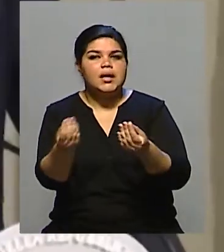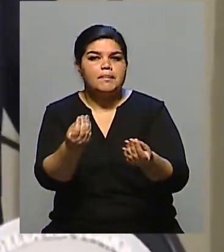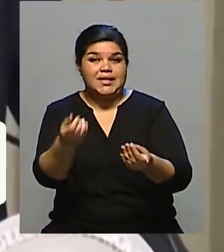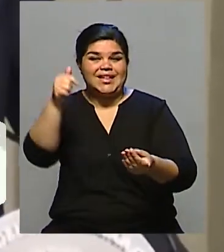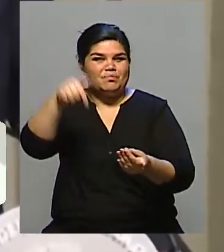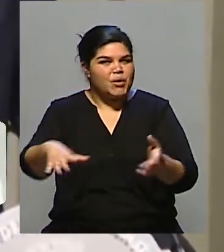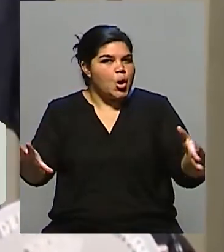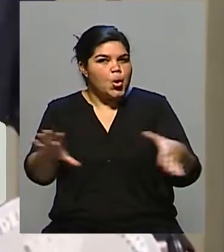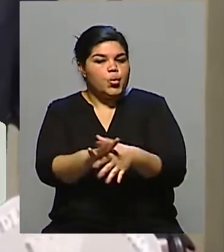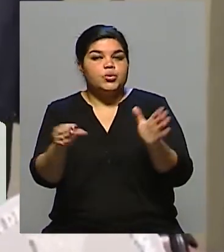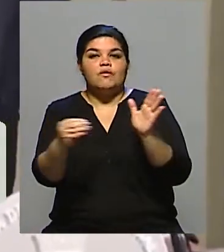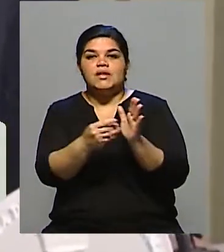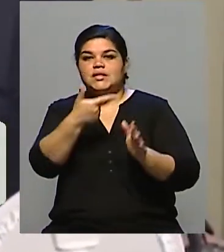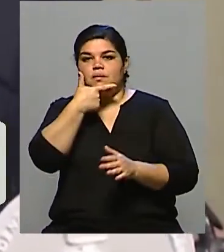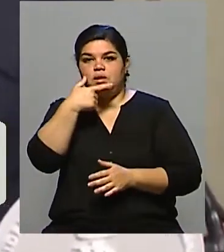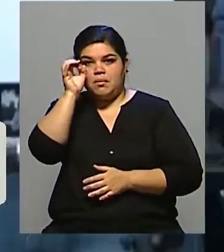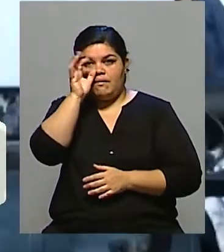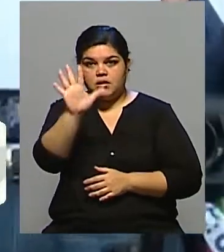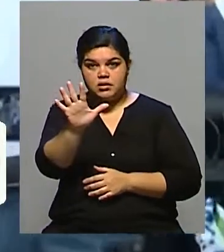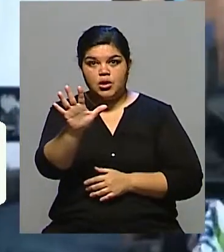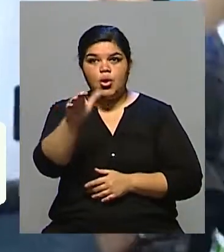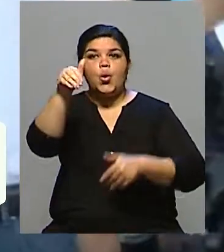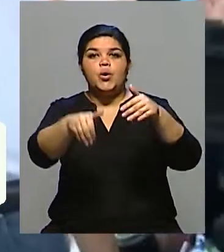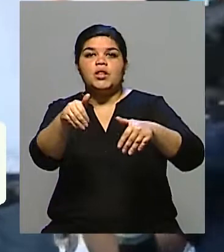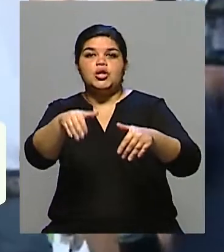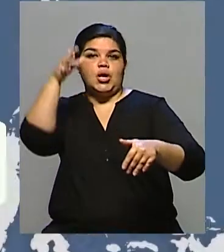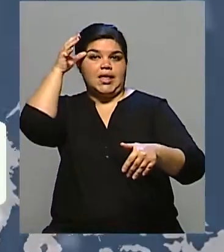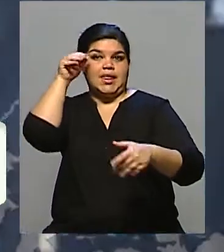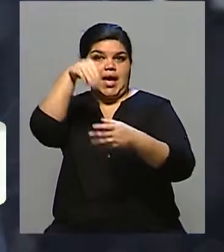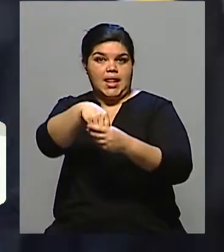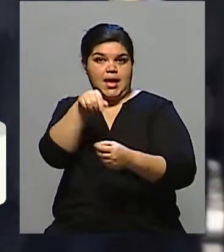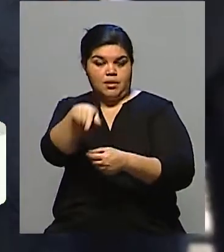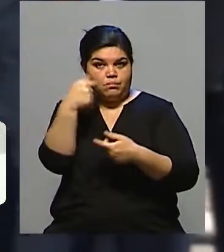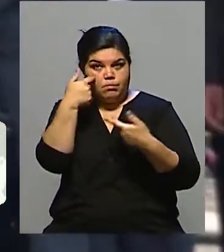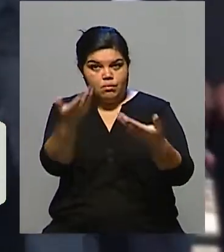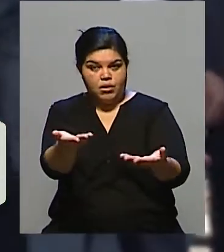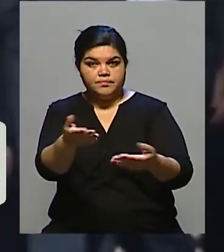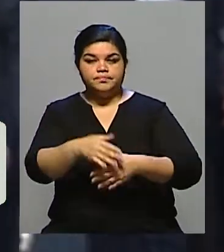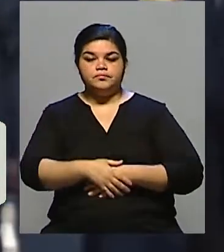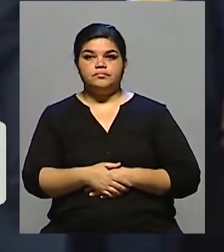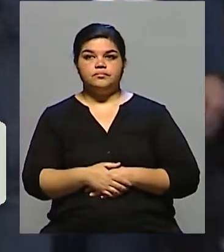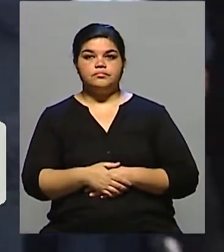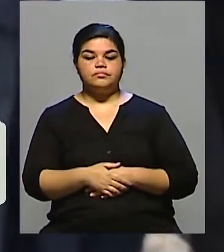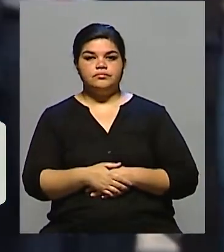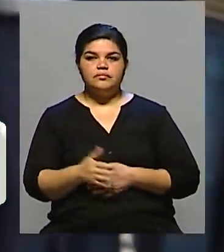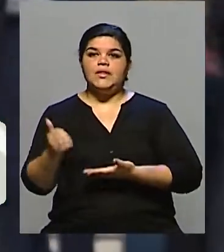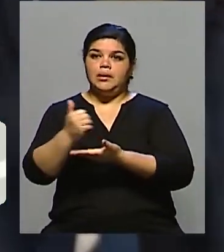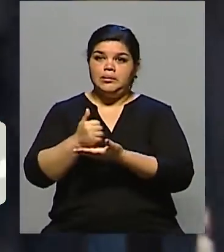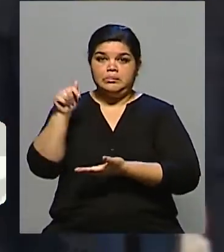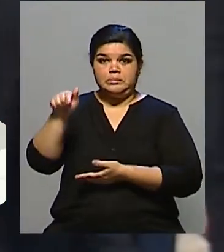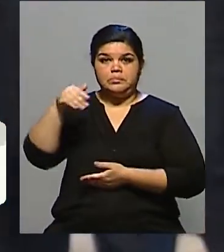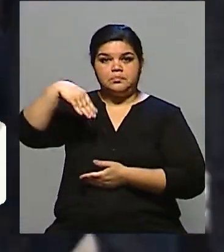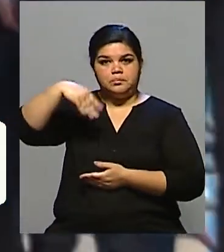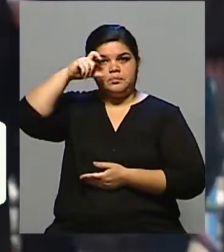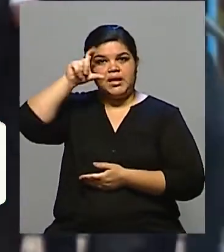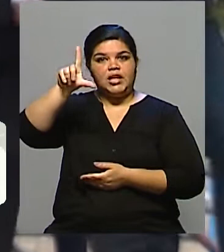ese día, el 25 de septiembre, en las elecciones en Italia. Una agenda cargada espera a Giorgia Meloni, la